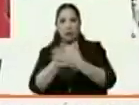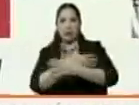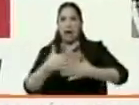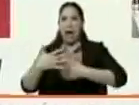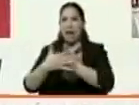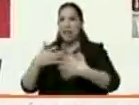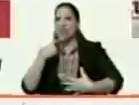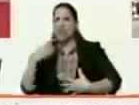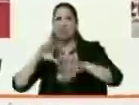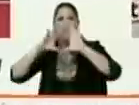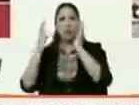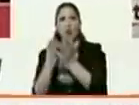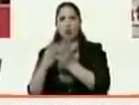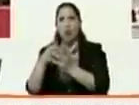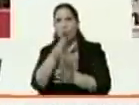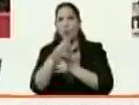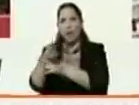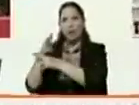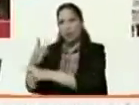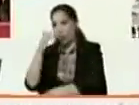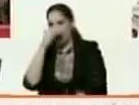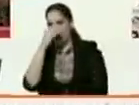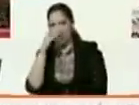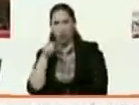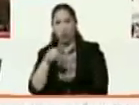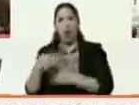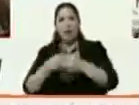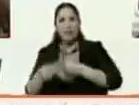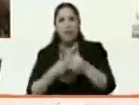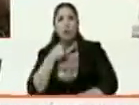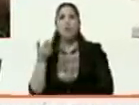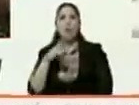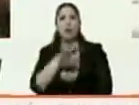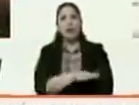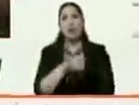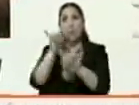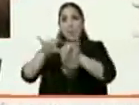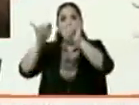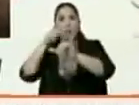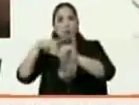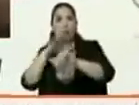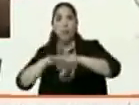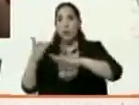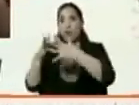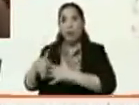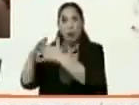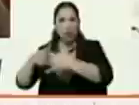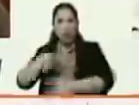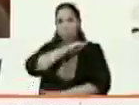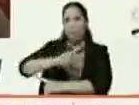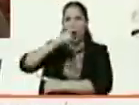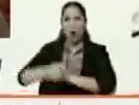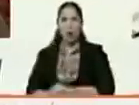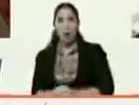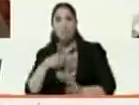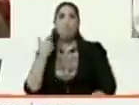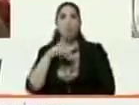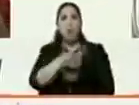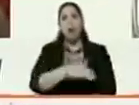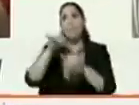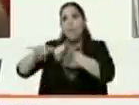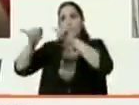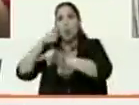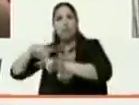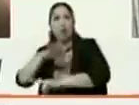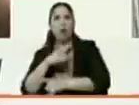estás combatiendo el terrorismo cuando lo que estás haciendo es asesinando a tu propio pueblo, porque Estados Unidos te da la orden que asesines a tu propio